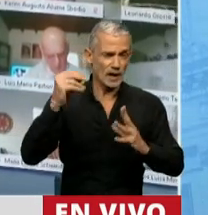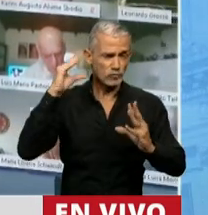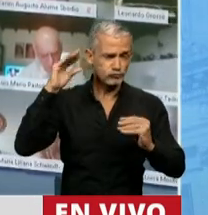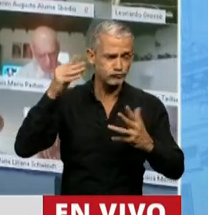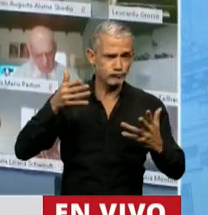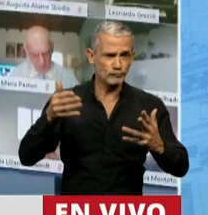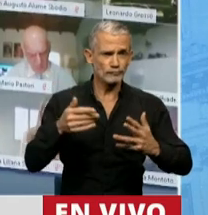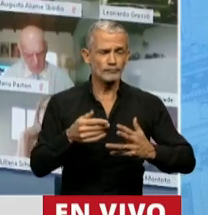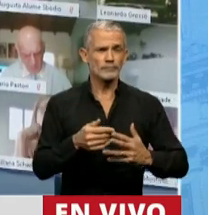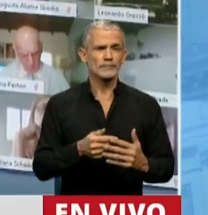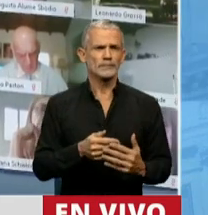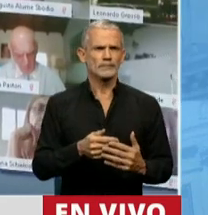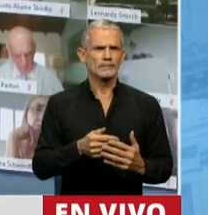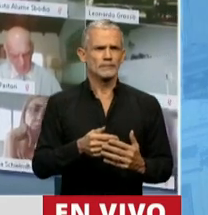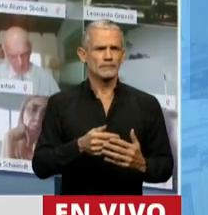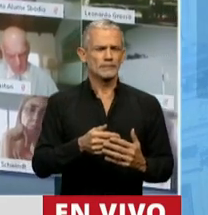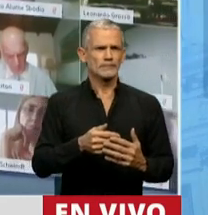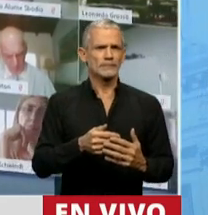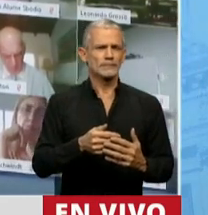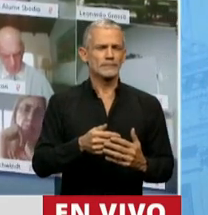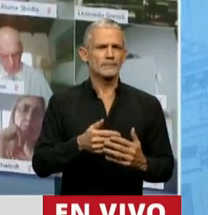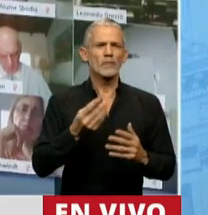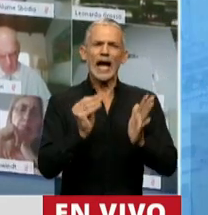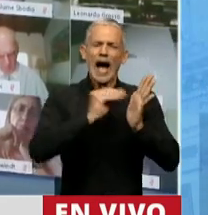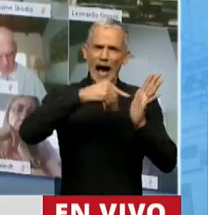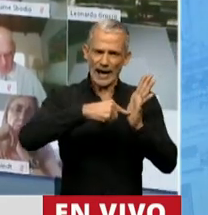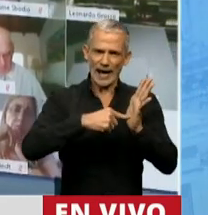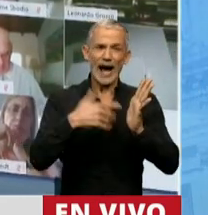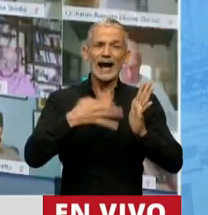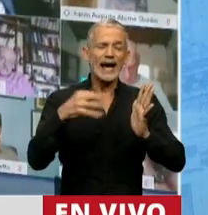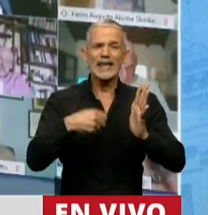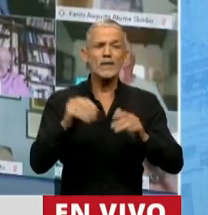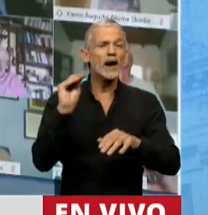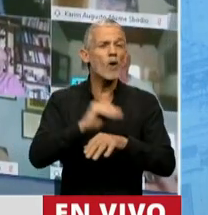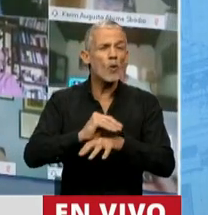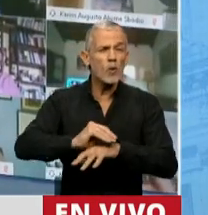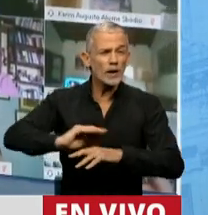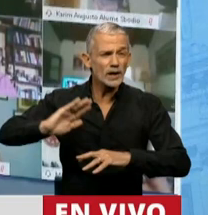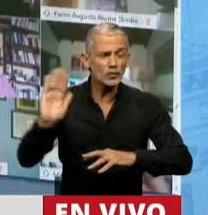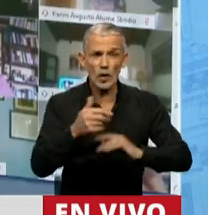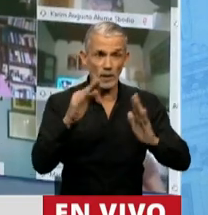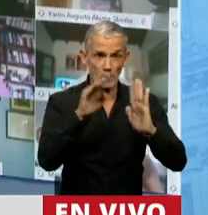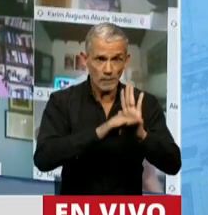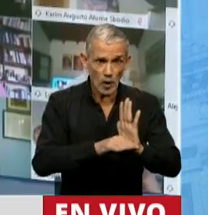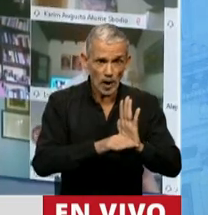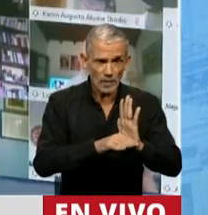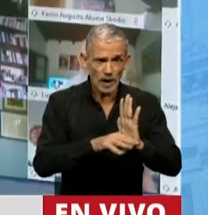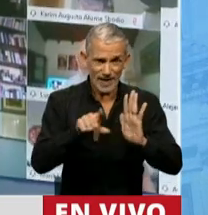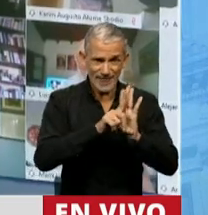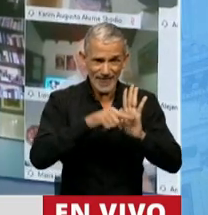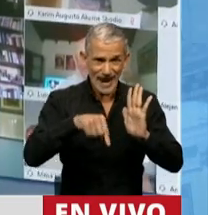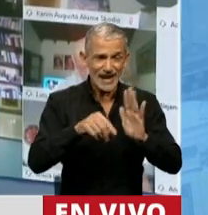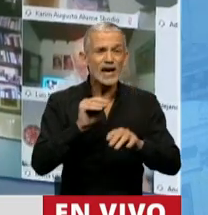27.260, agregar que deberá ser cubierto en su totalidad el programa establecido por la presente